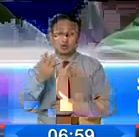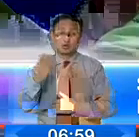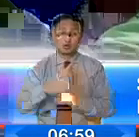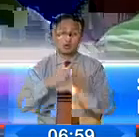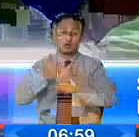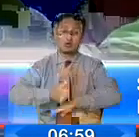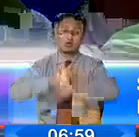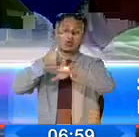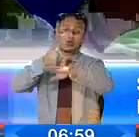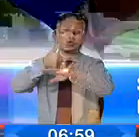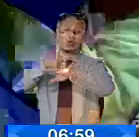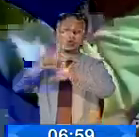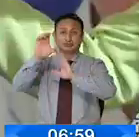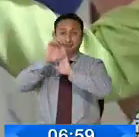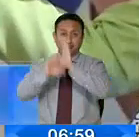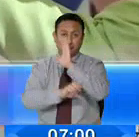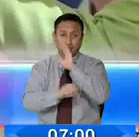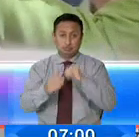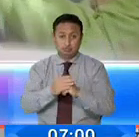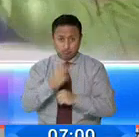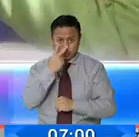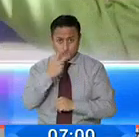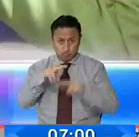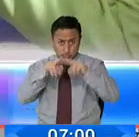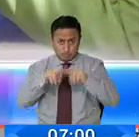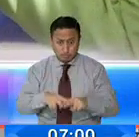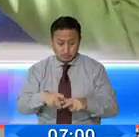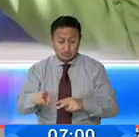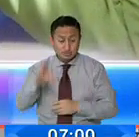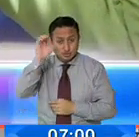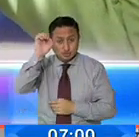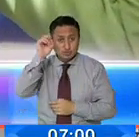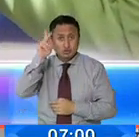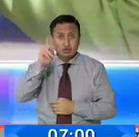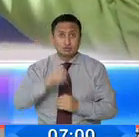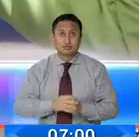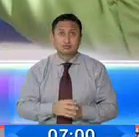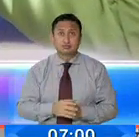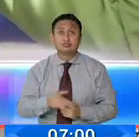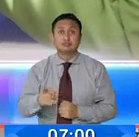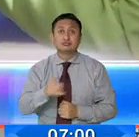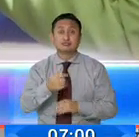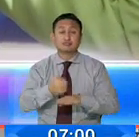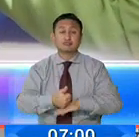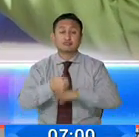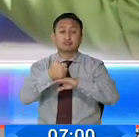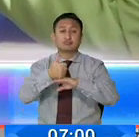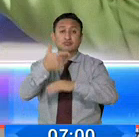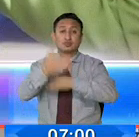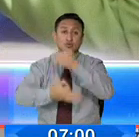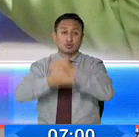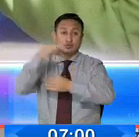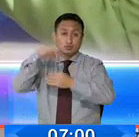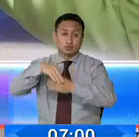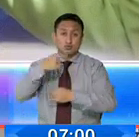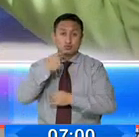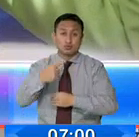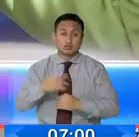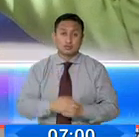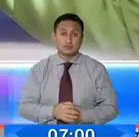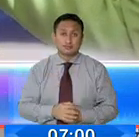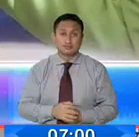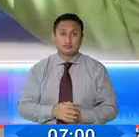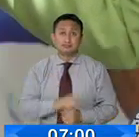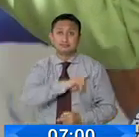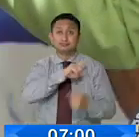Corte Constitucional y verificar las declaraciones de la Corte Constitucional que dice que